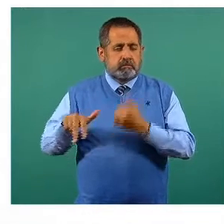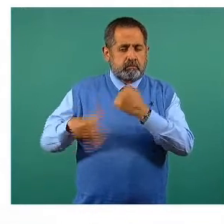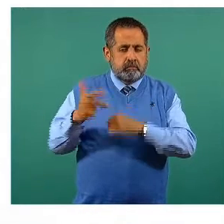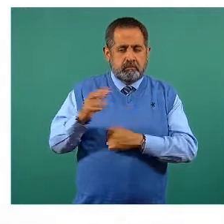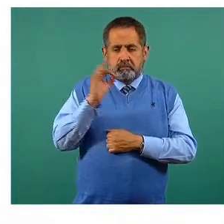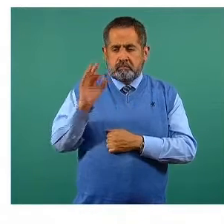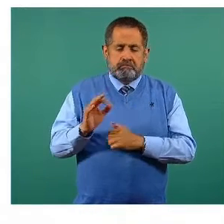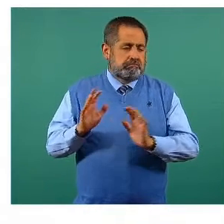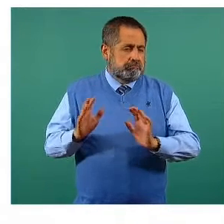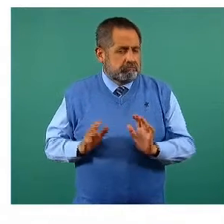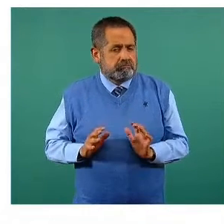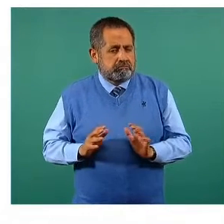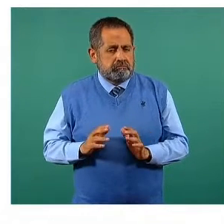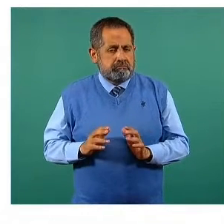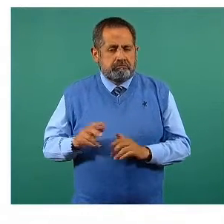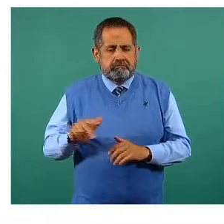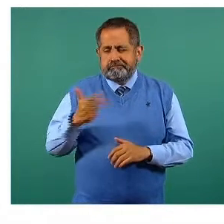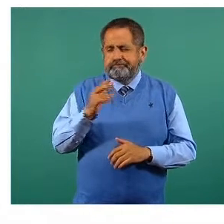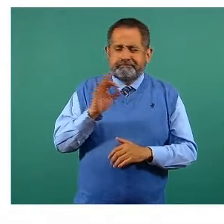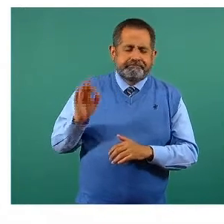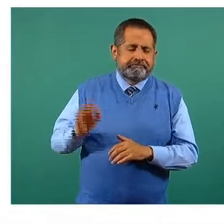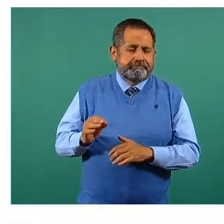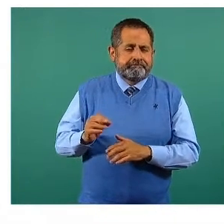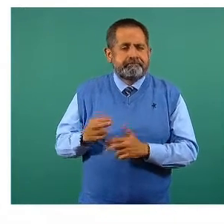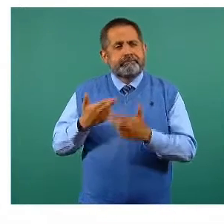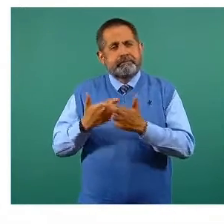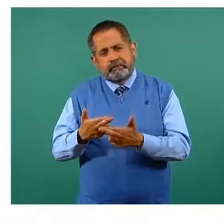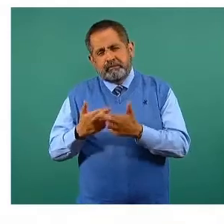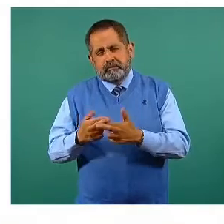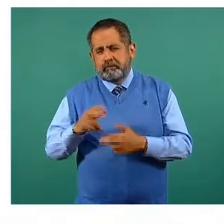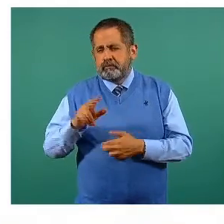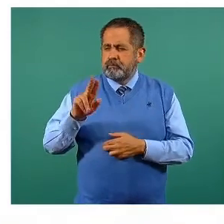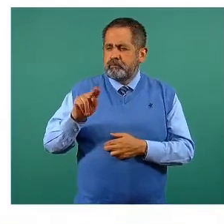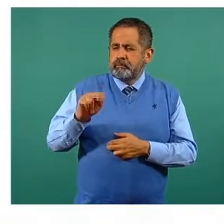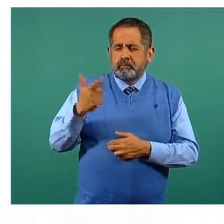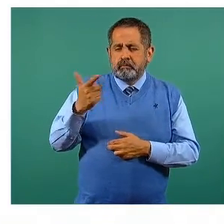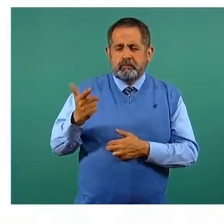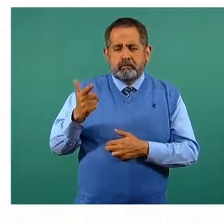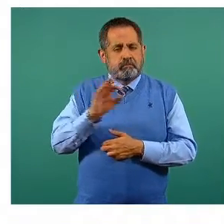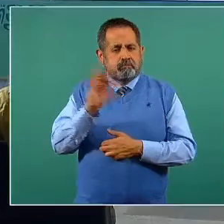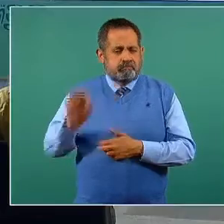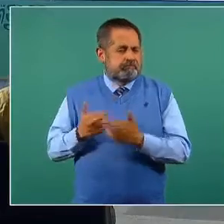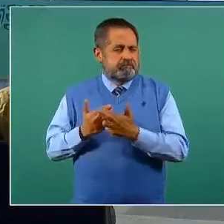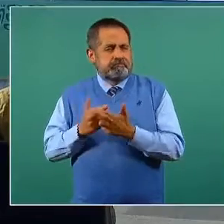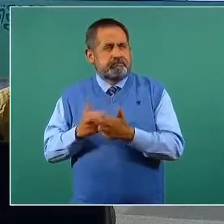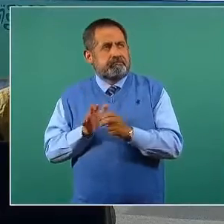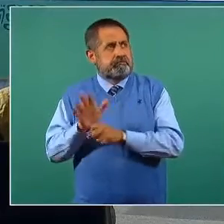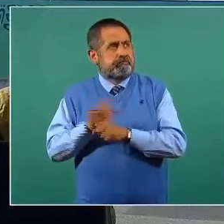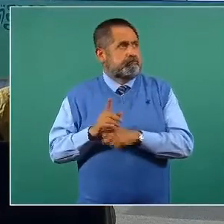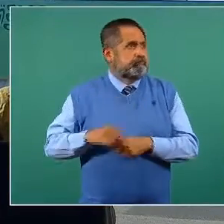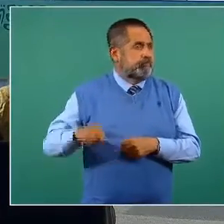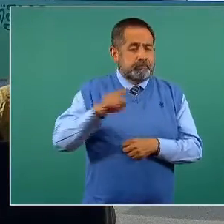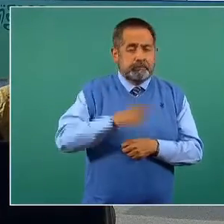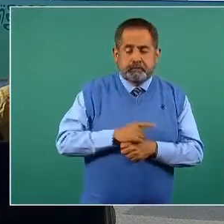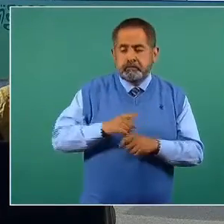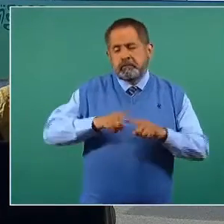13% y de seguro vamos a estar teniendo variabilidad en función de cómo esté obviamente el comportamiento en cada una de las